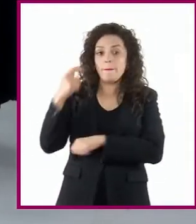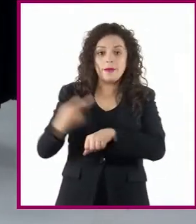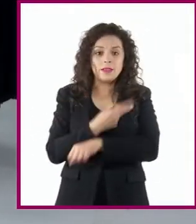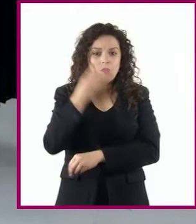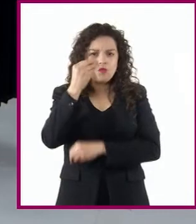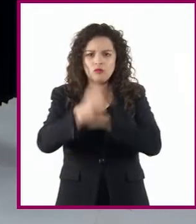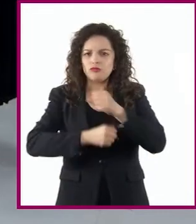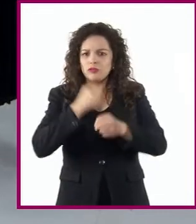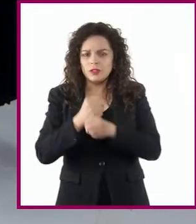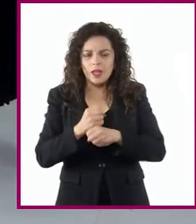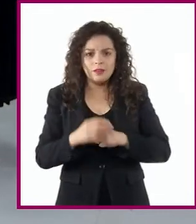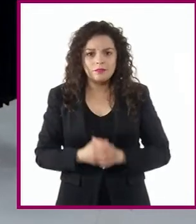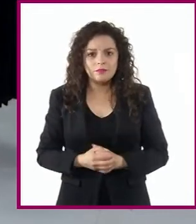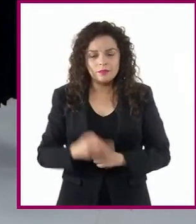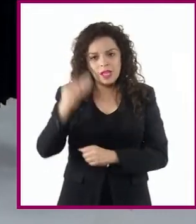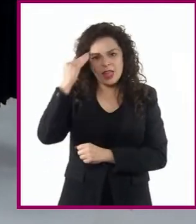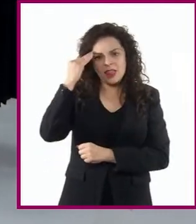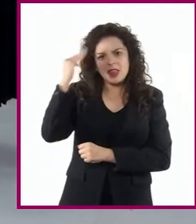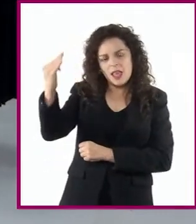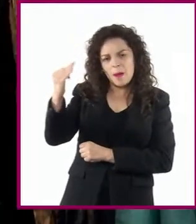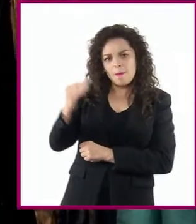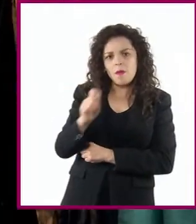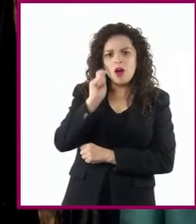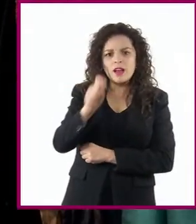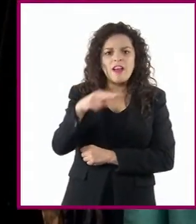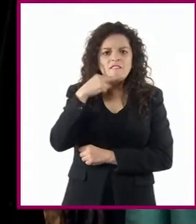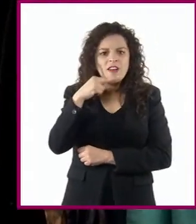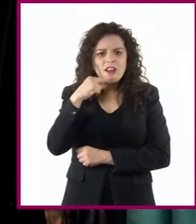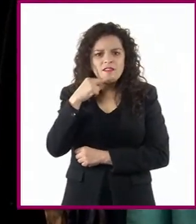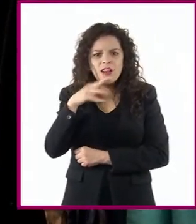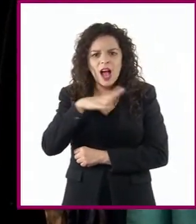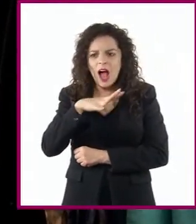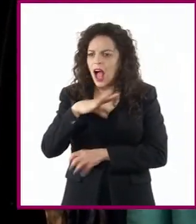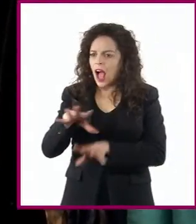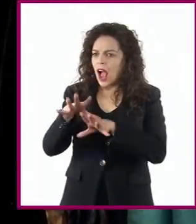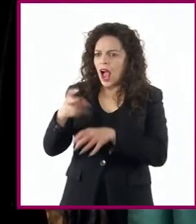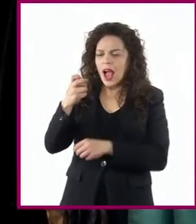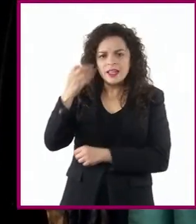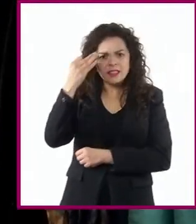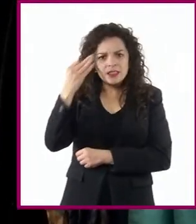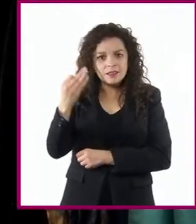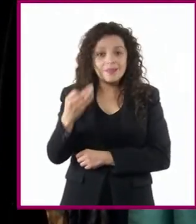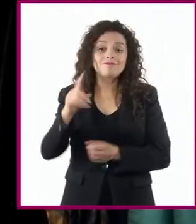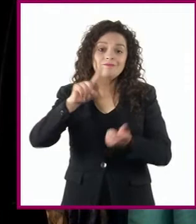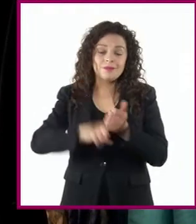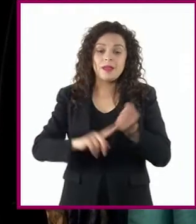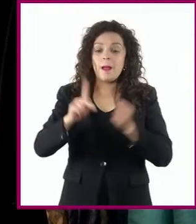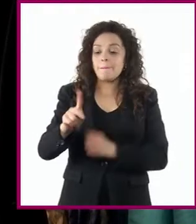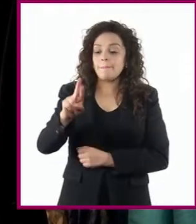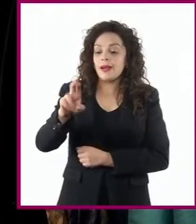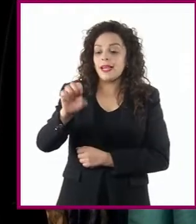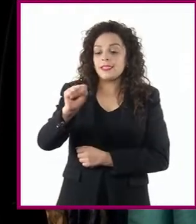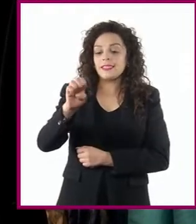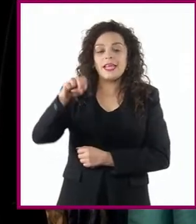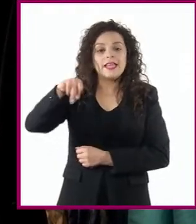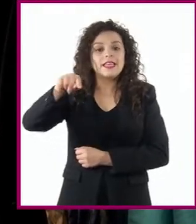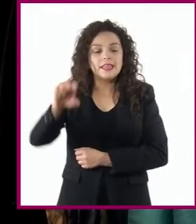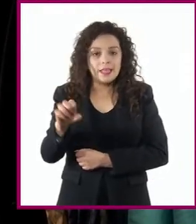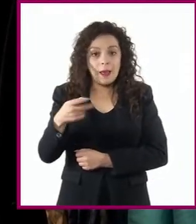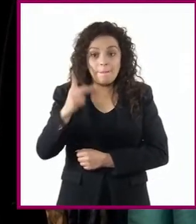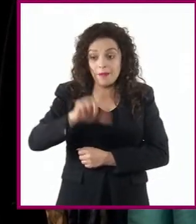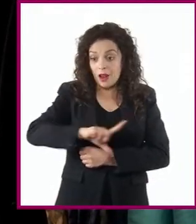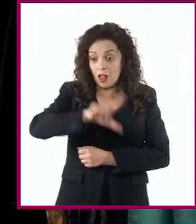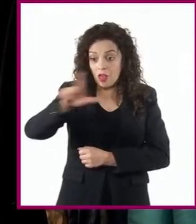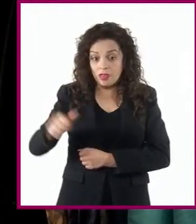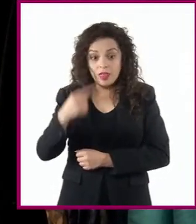¿Qué tiempo verbal predomina en el texto? Comienza con presente, pero posteriormente vemos